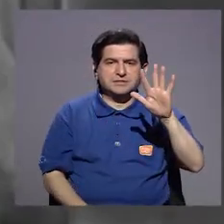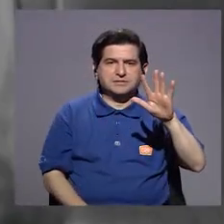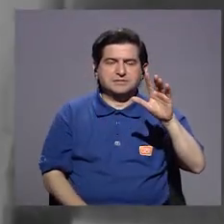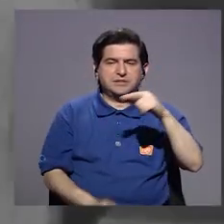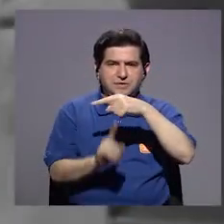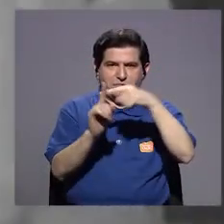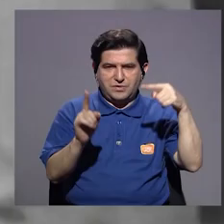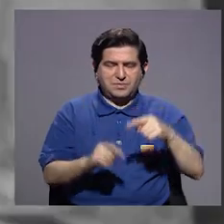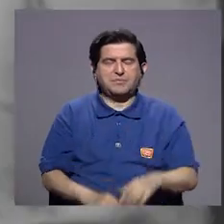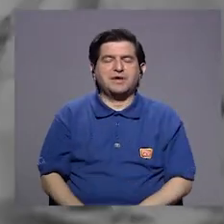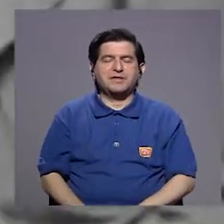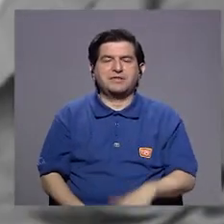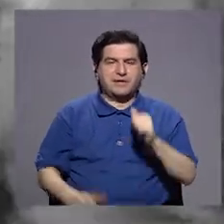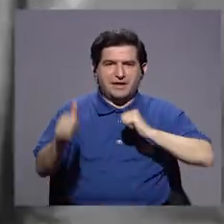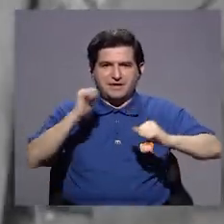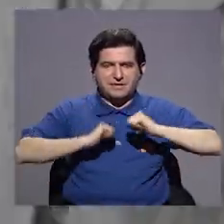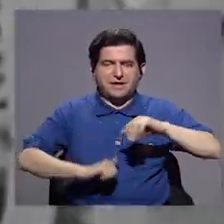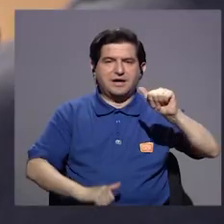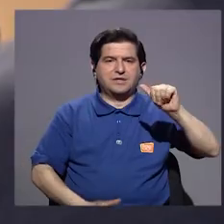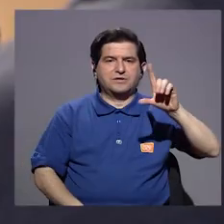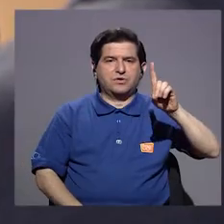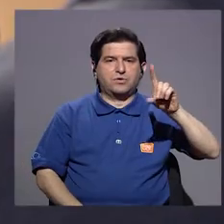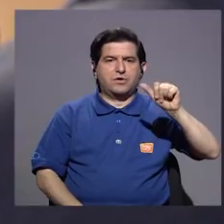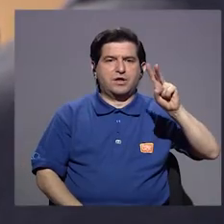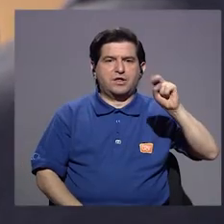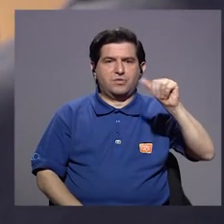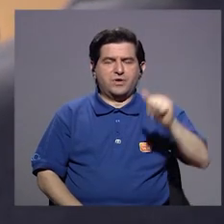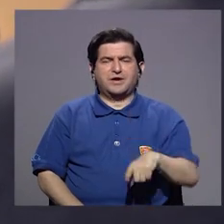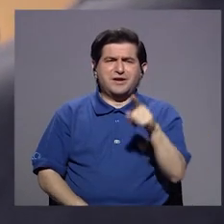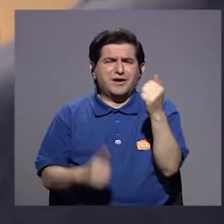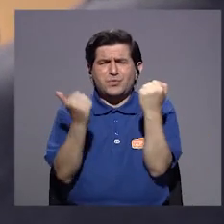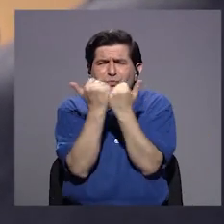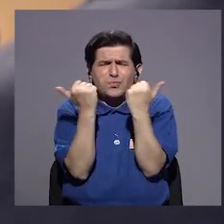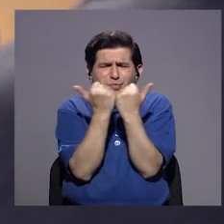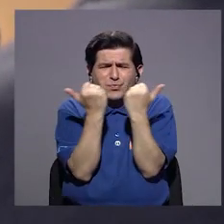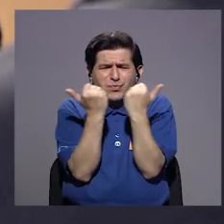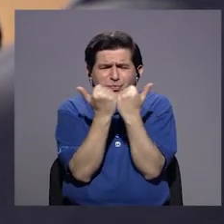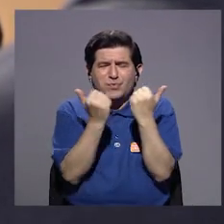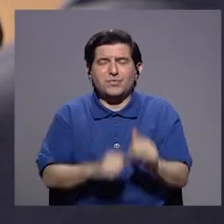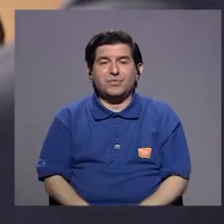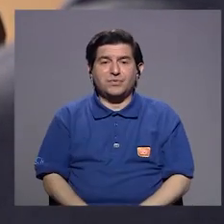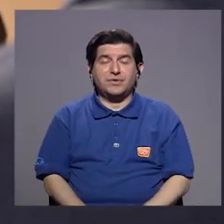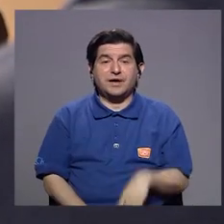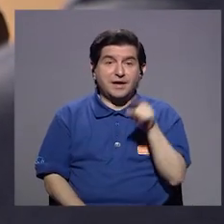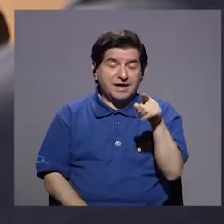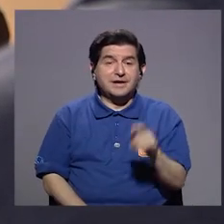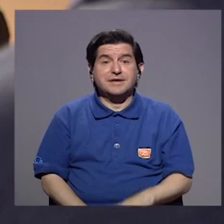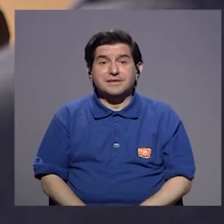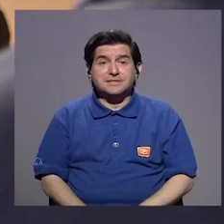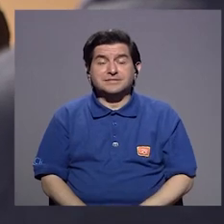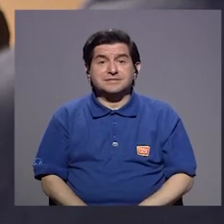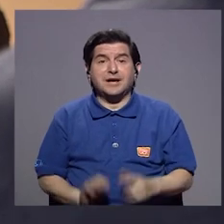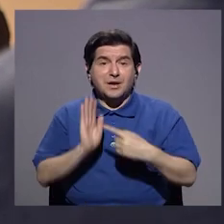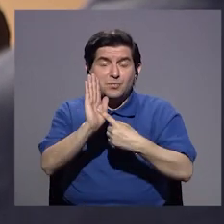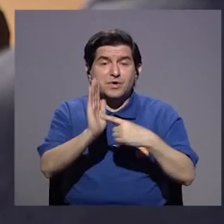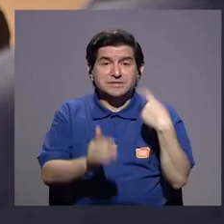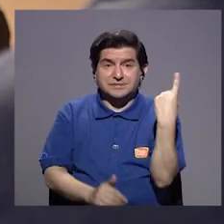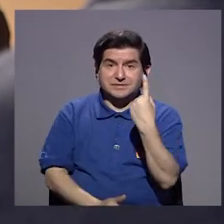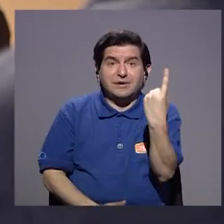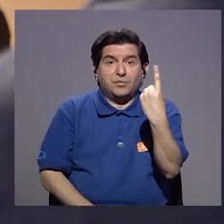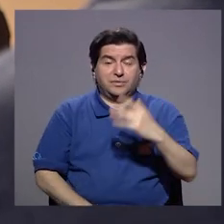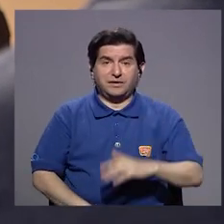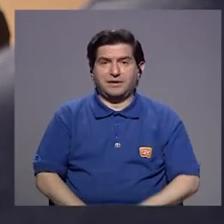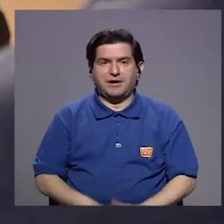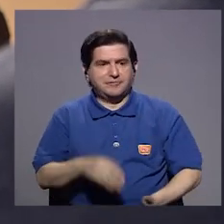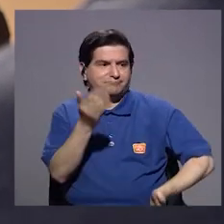5:30 p.m. en el Teatro La Aduana. Que va a estar no abarrotado. No se la pueden perder. Esa será una función única, sí,